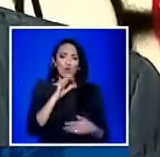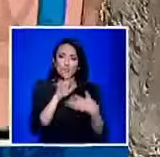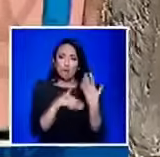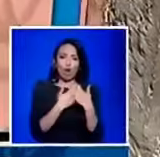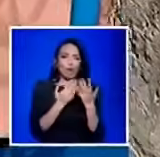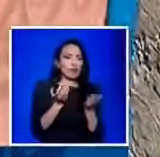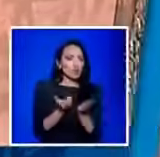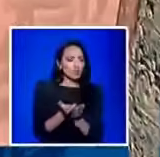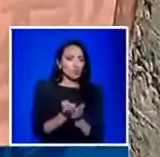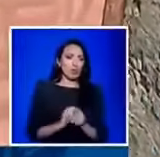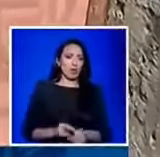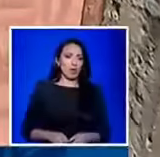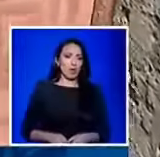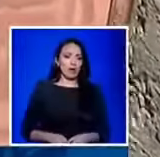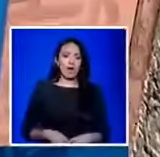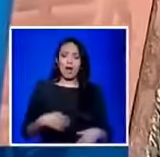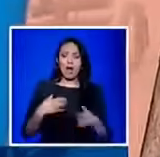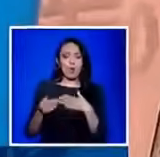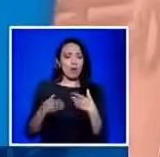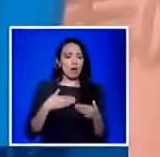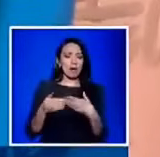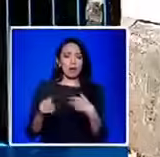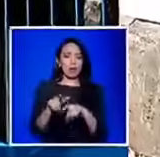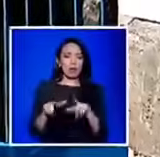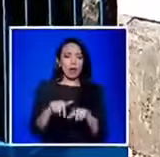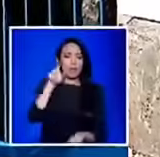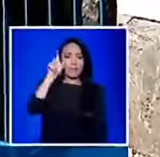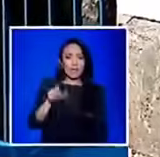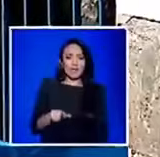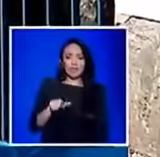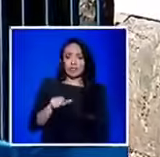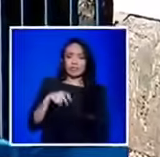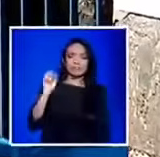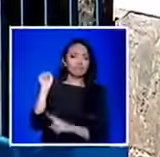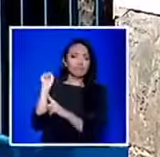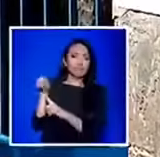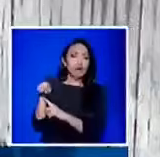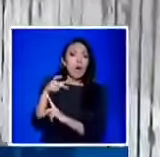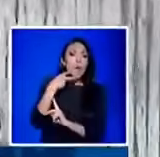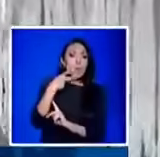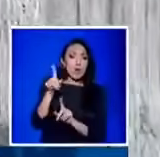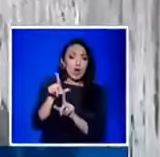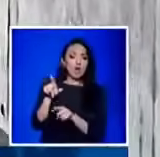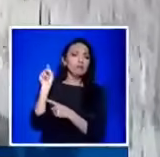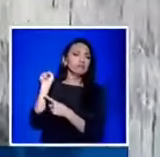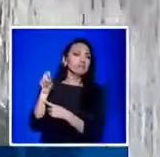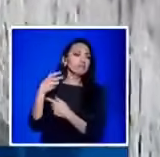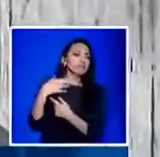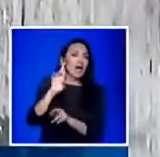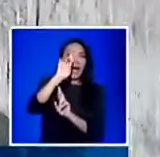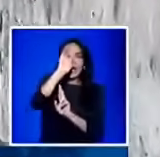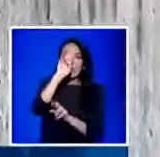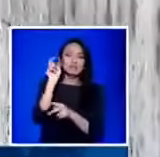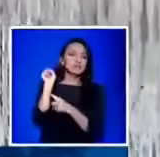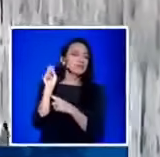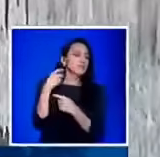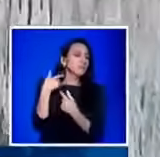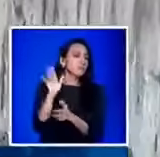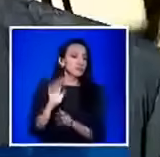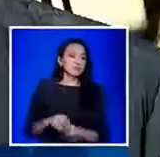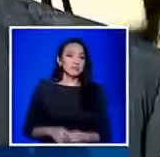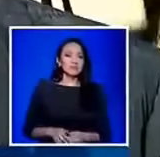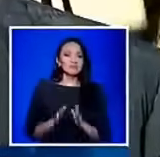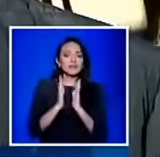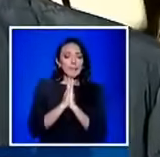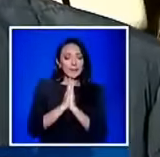basura. Cualquier rincón es aprovechado por aquellos que no se duelen del espacio público. No respetan a los demás. Por favor, a